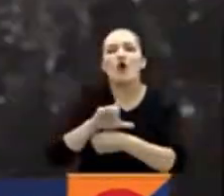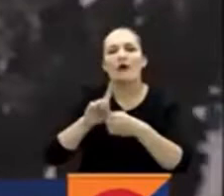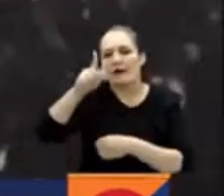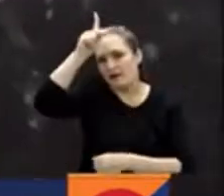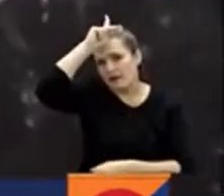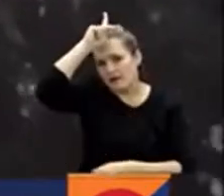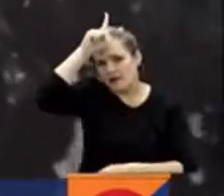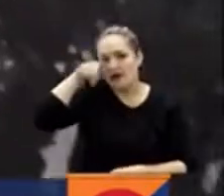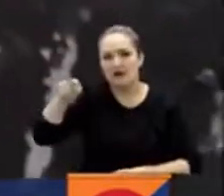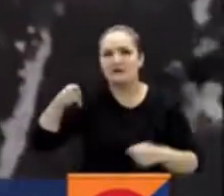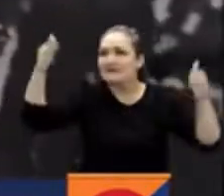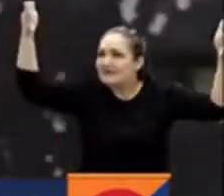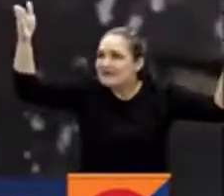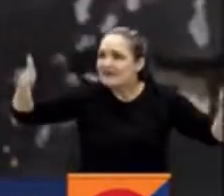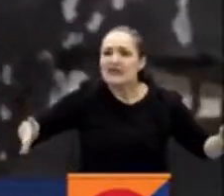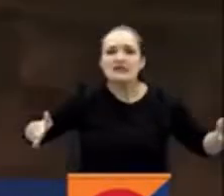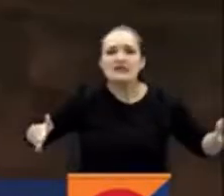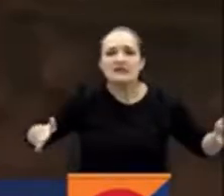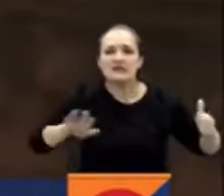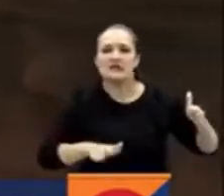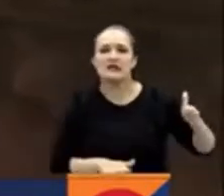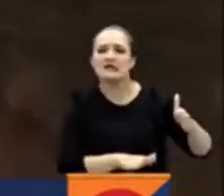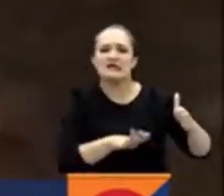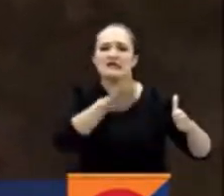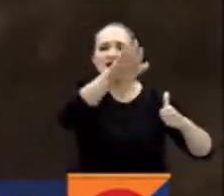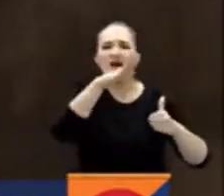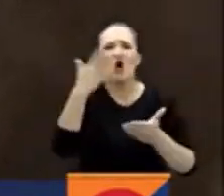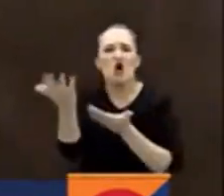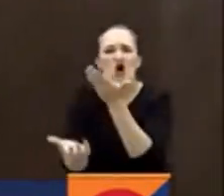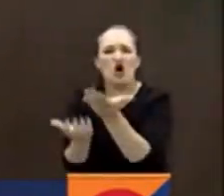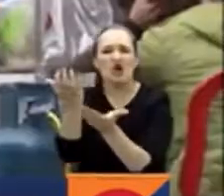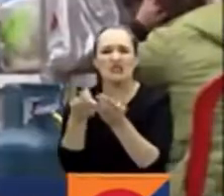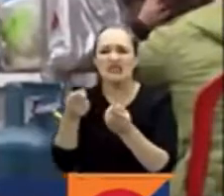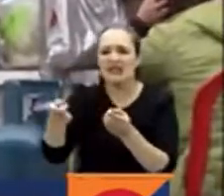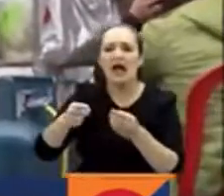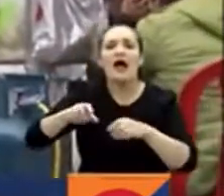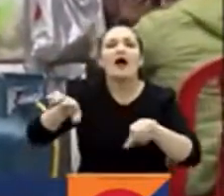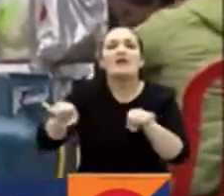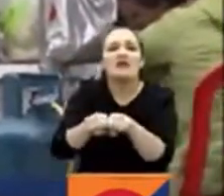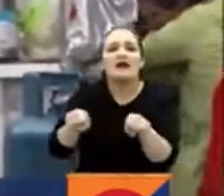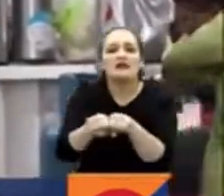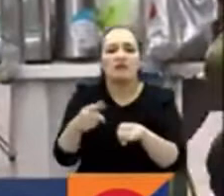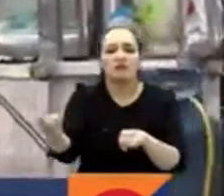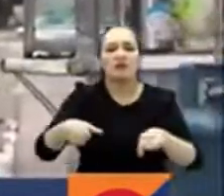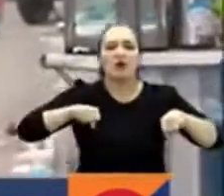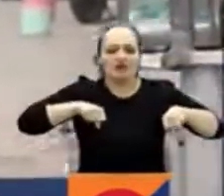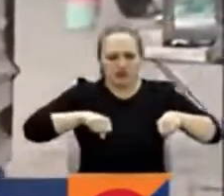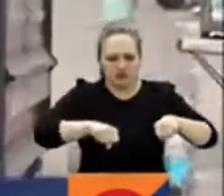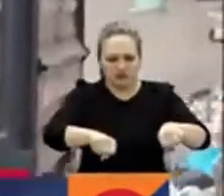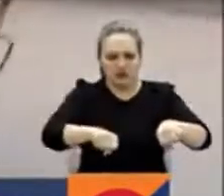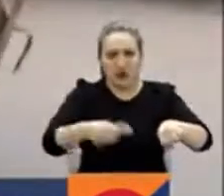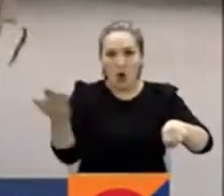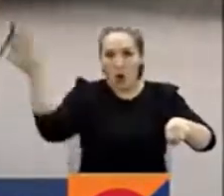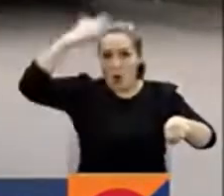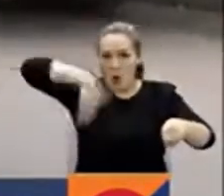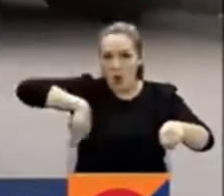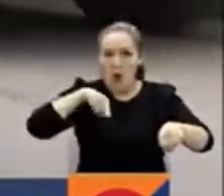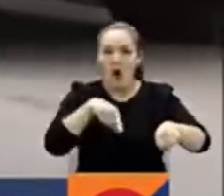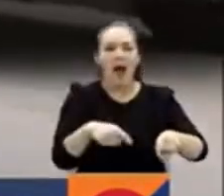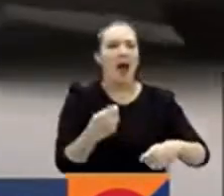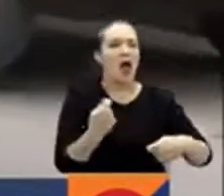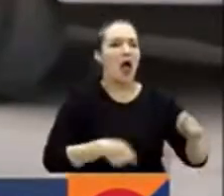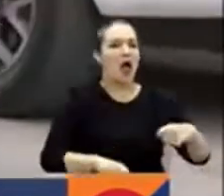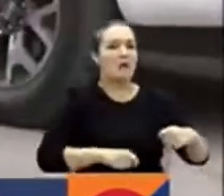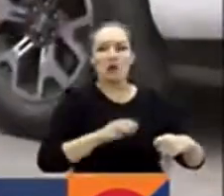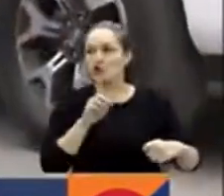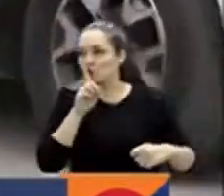evidenciar los pisos y paredes en mal estado, una especie de cortina que envolvía varios pares de tenis, un coche para bebé en donde ocultan estupefacientes para distribuir